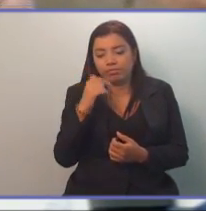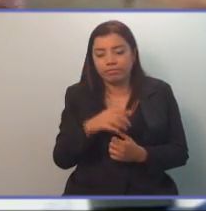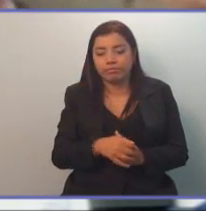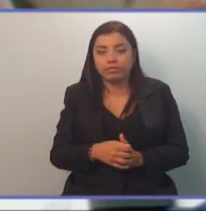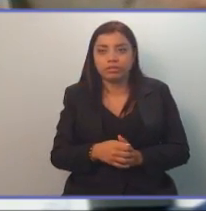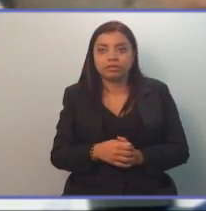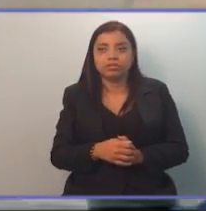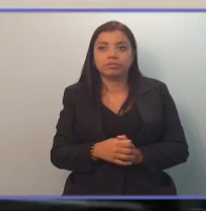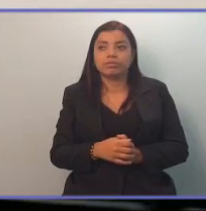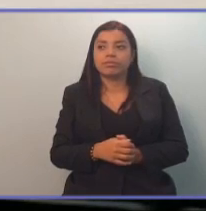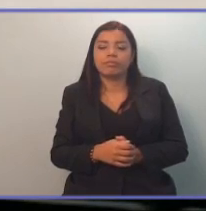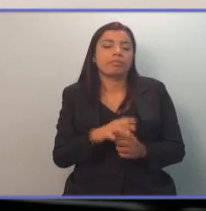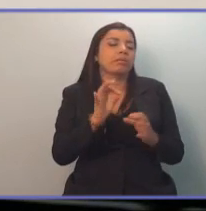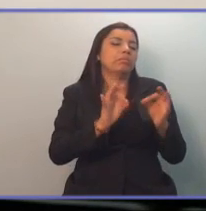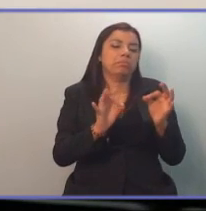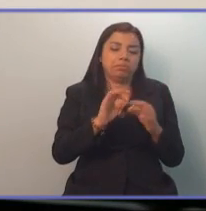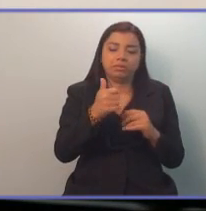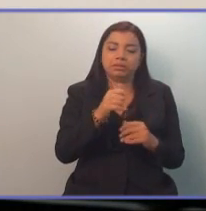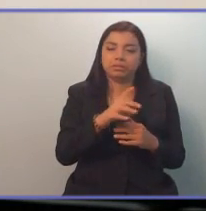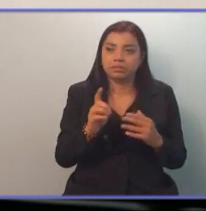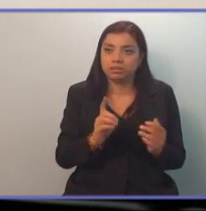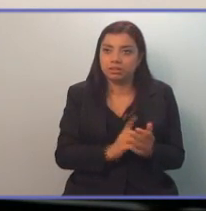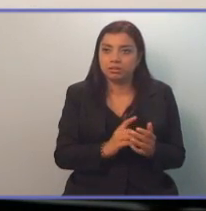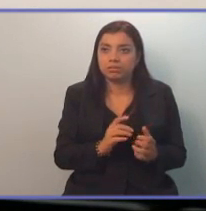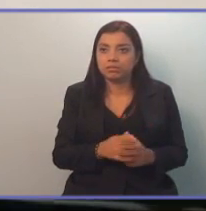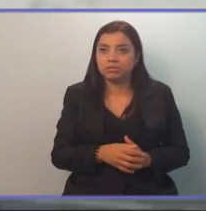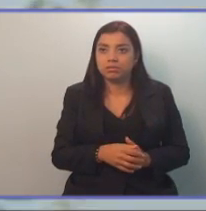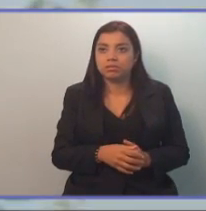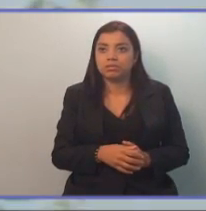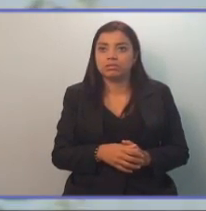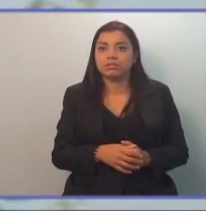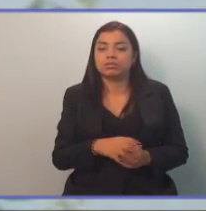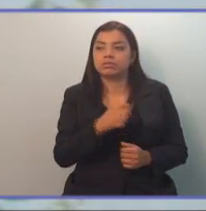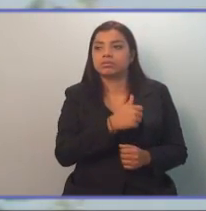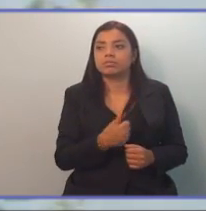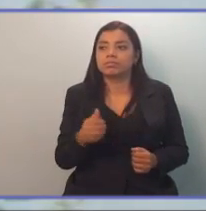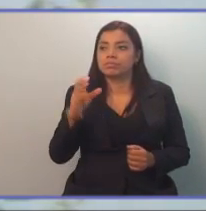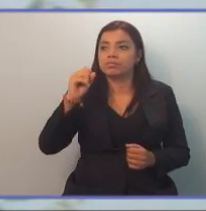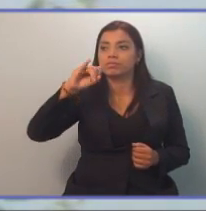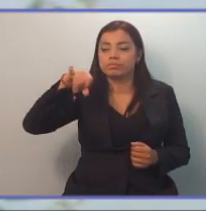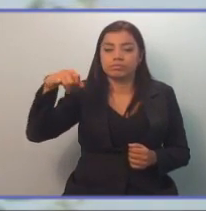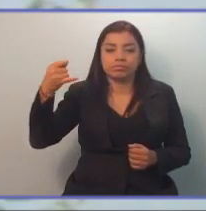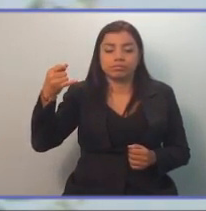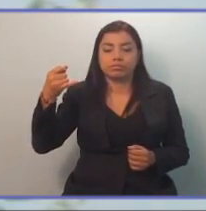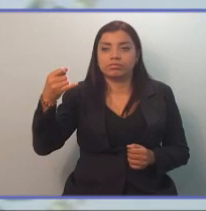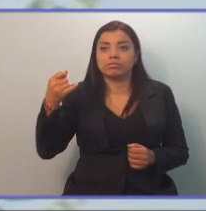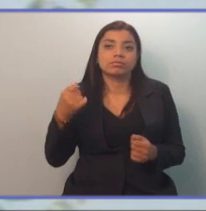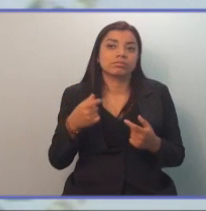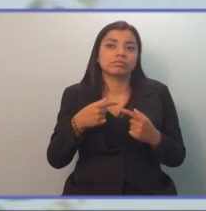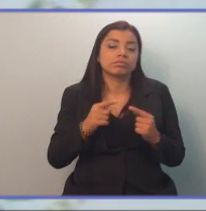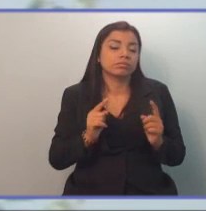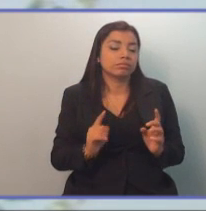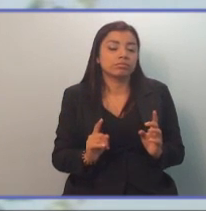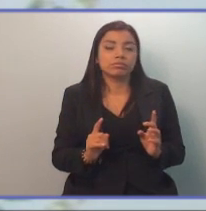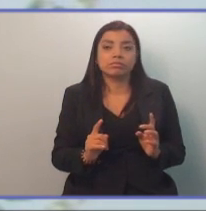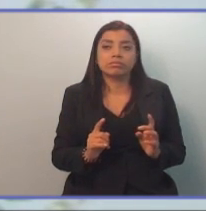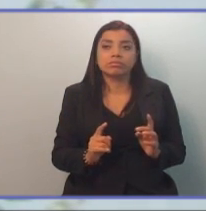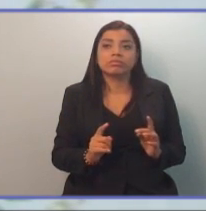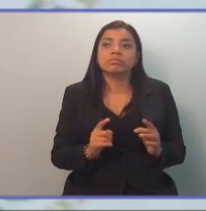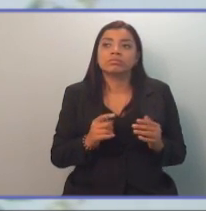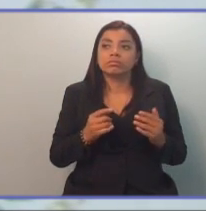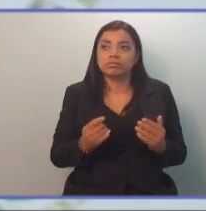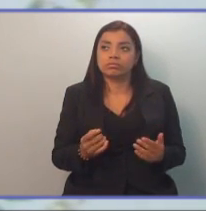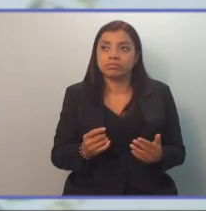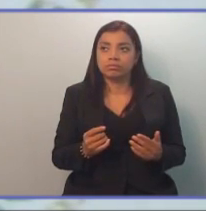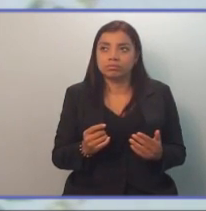pregunta. Perfectamente, diputado. En Corte Suprema de Justicia, cuando se ha enviado